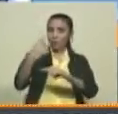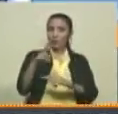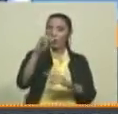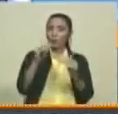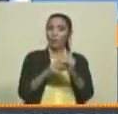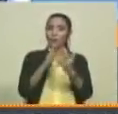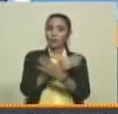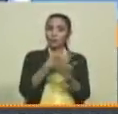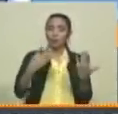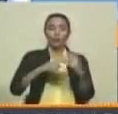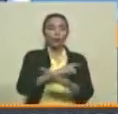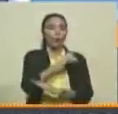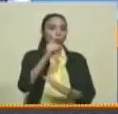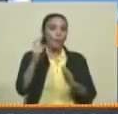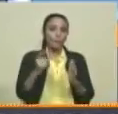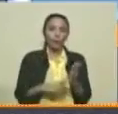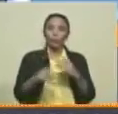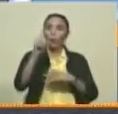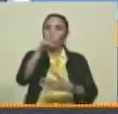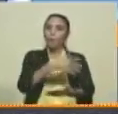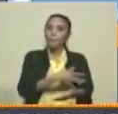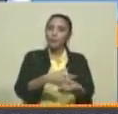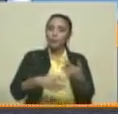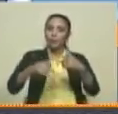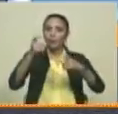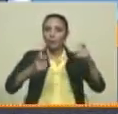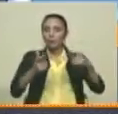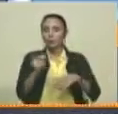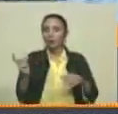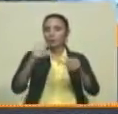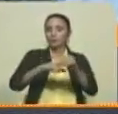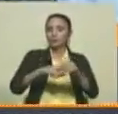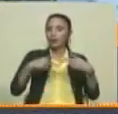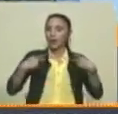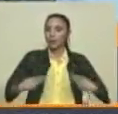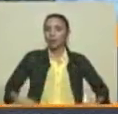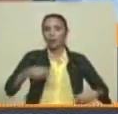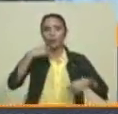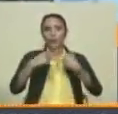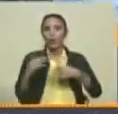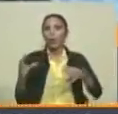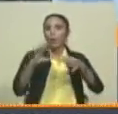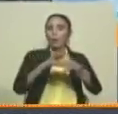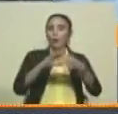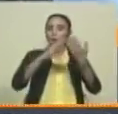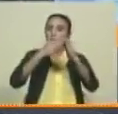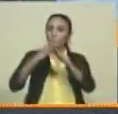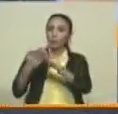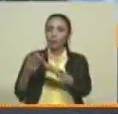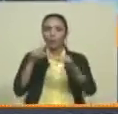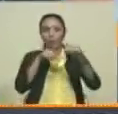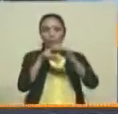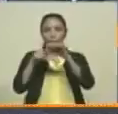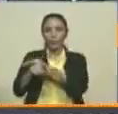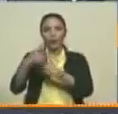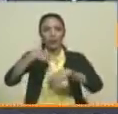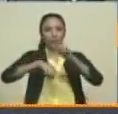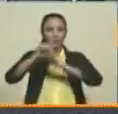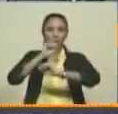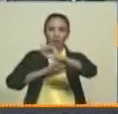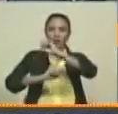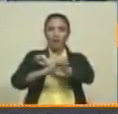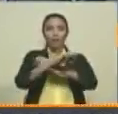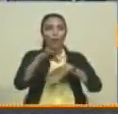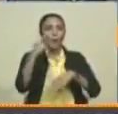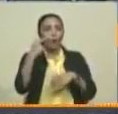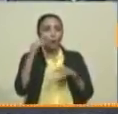ya debemos tener 1 millón de milicianos vinculados a las comunas del país, defendiendo territorialmente